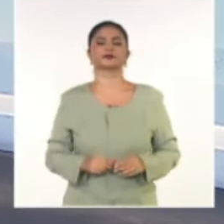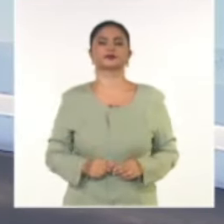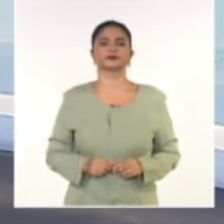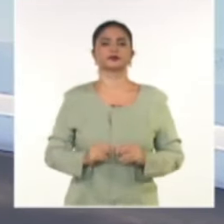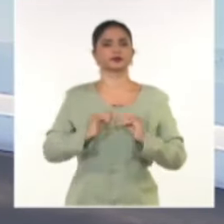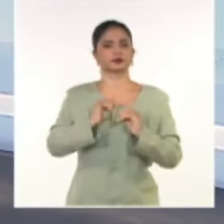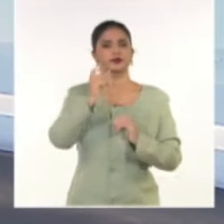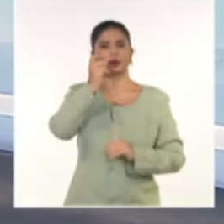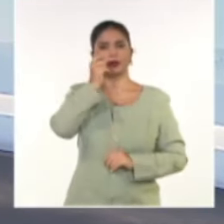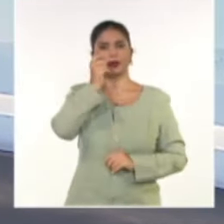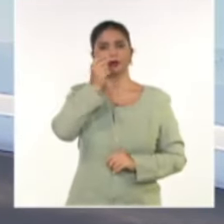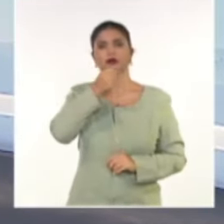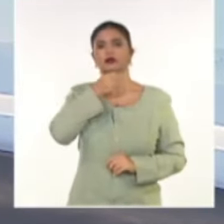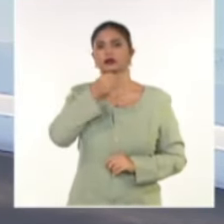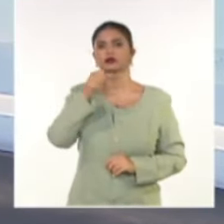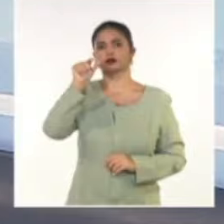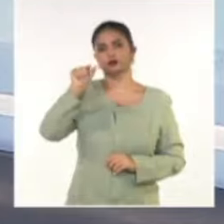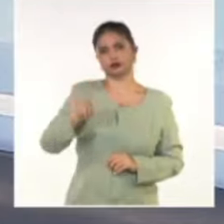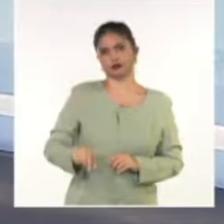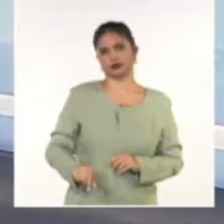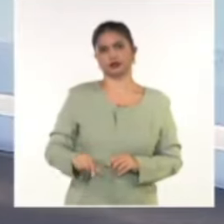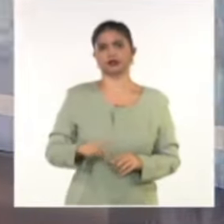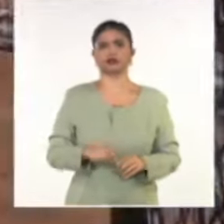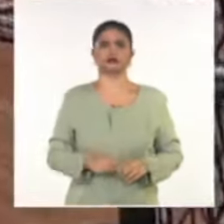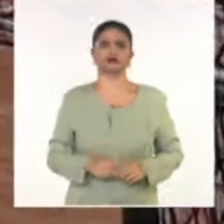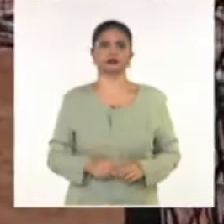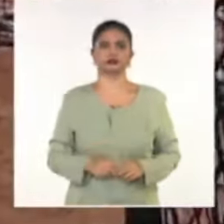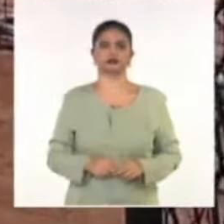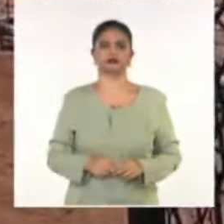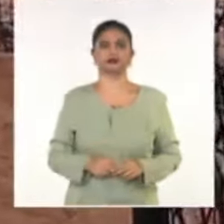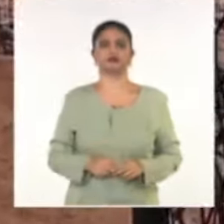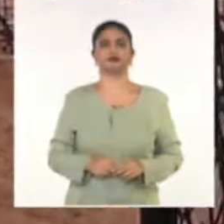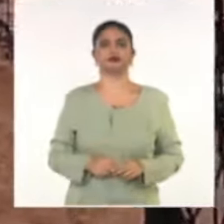colega Guillermo Rodríguez Hidalgo Gato recogió sus impresiones.